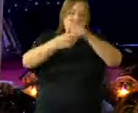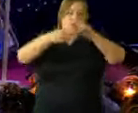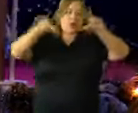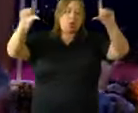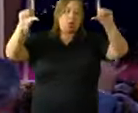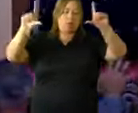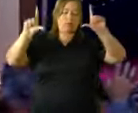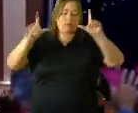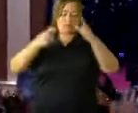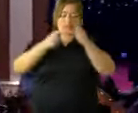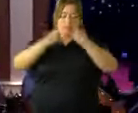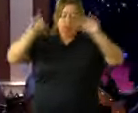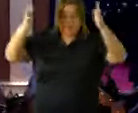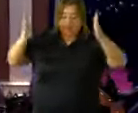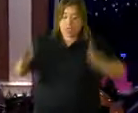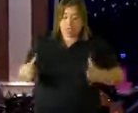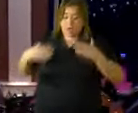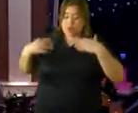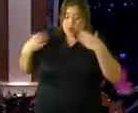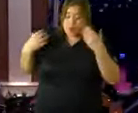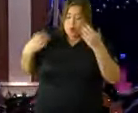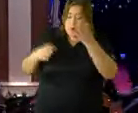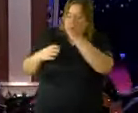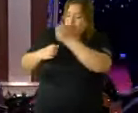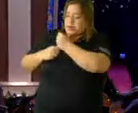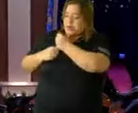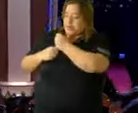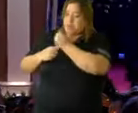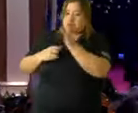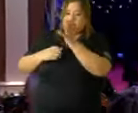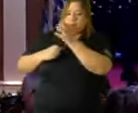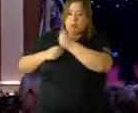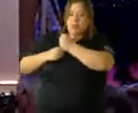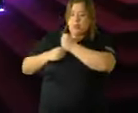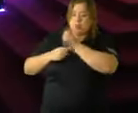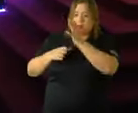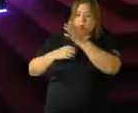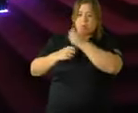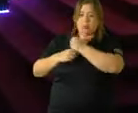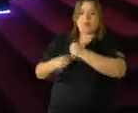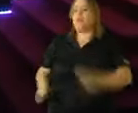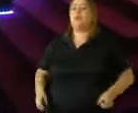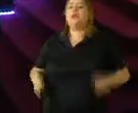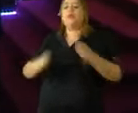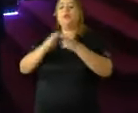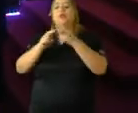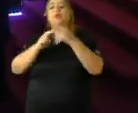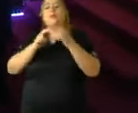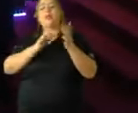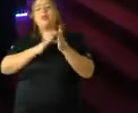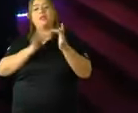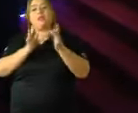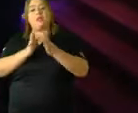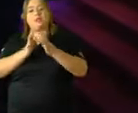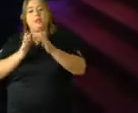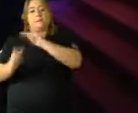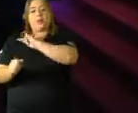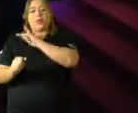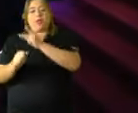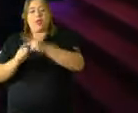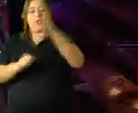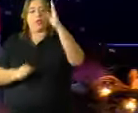Recíbela, recíbela, recíbela, recíbela, recíbela, recíbela, en el nombre de Jesús. Ahí está el poder de